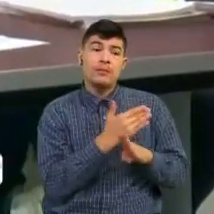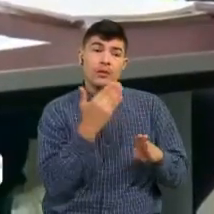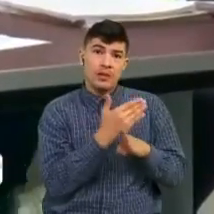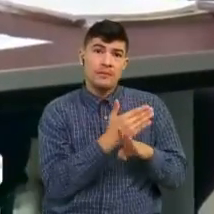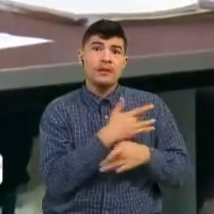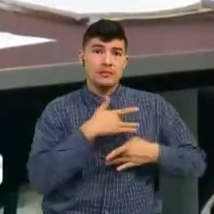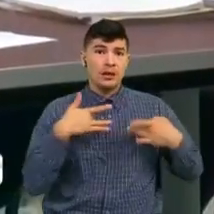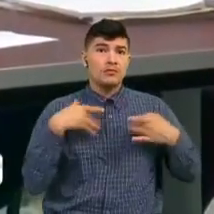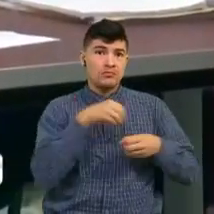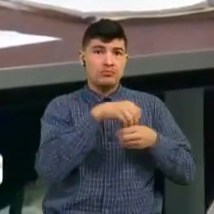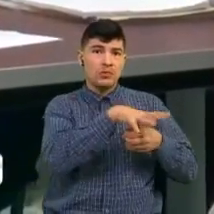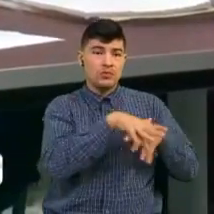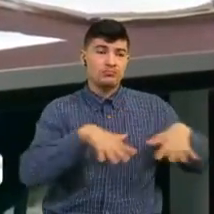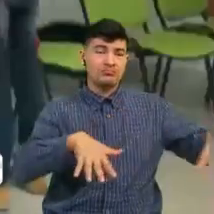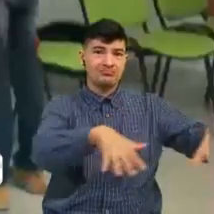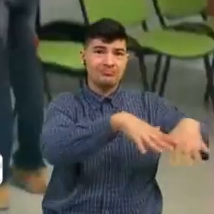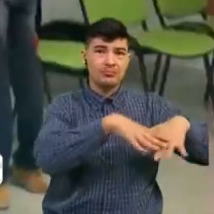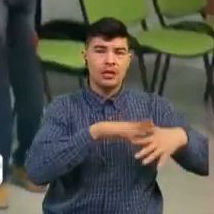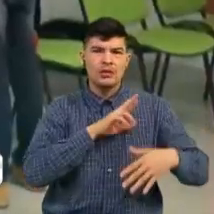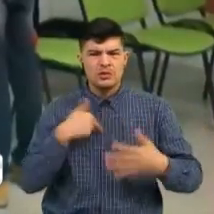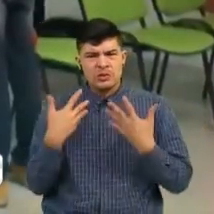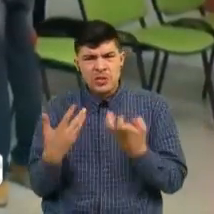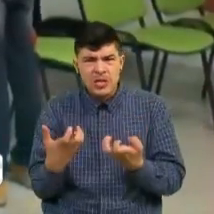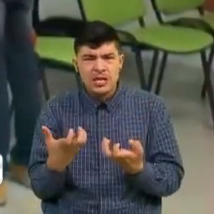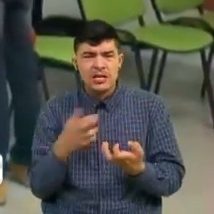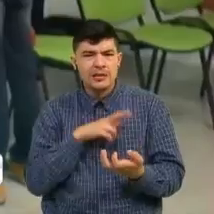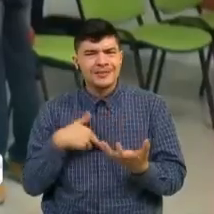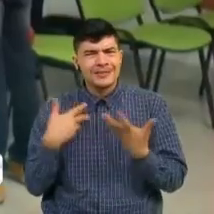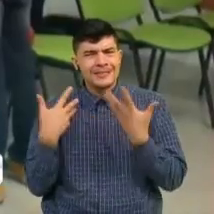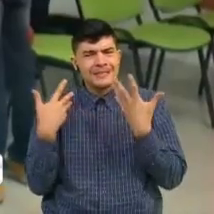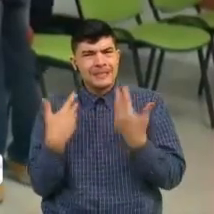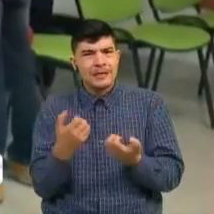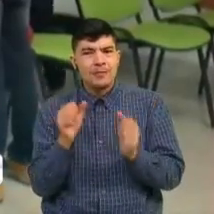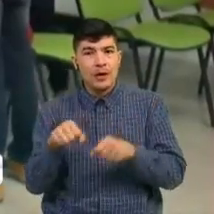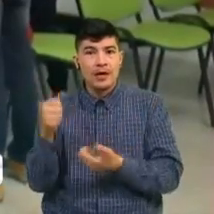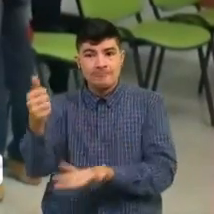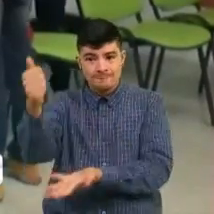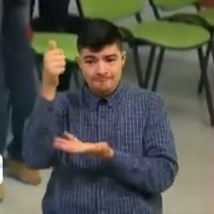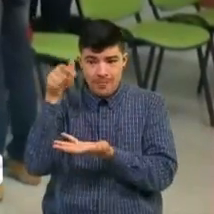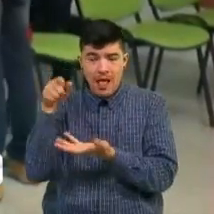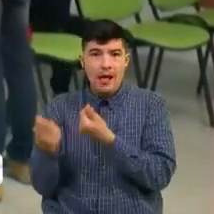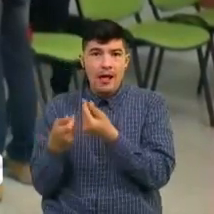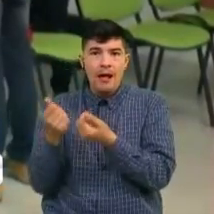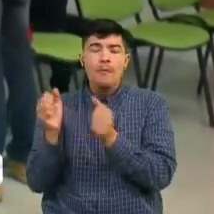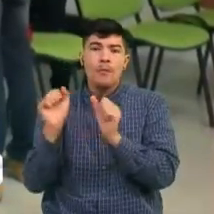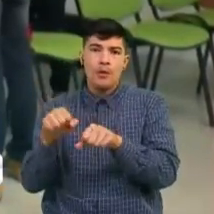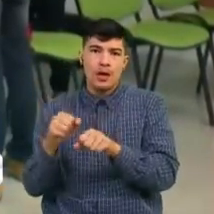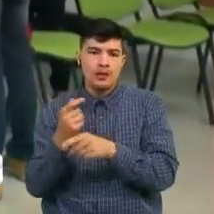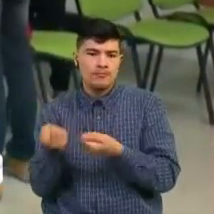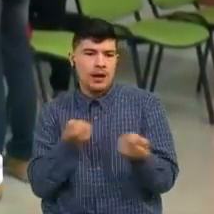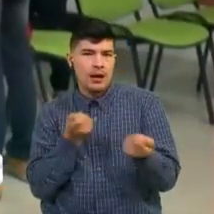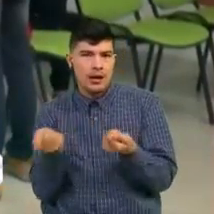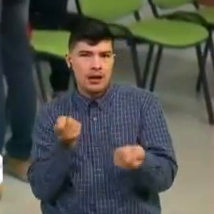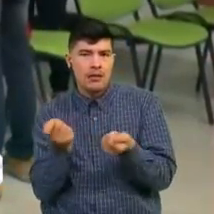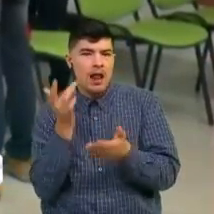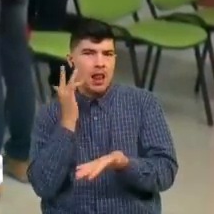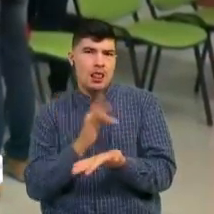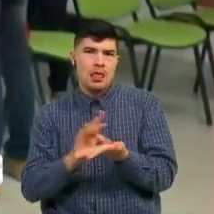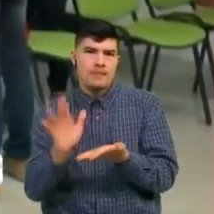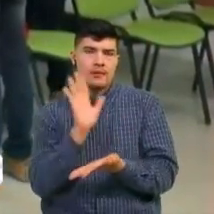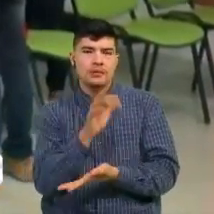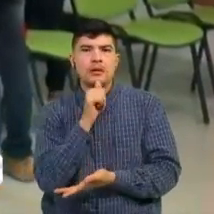salud pública. Lo que queremos es eso, poder conseguir los recursos necesarios para la planta de los lixiviados y con esto darle solución a